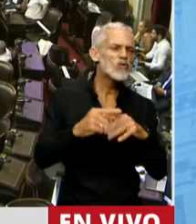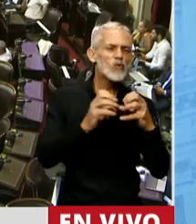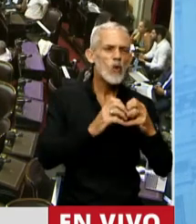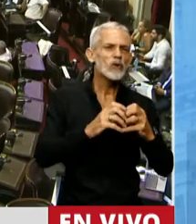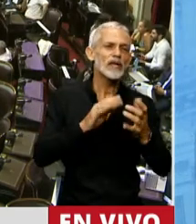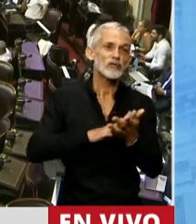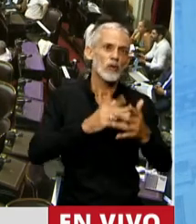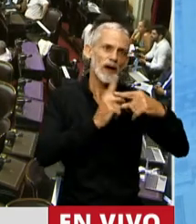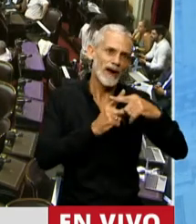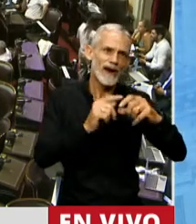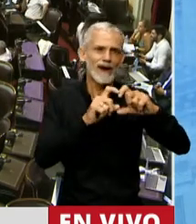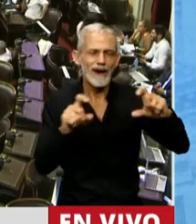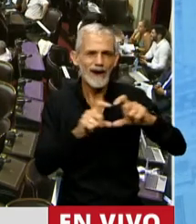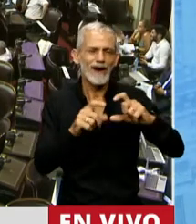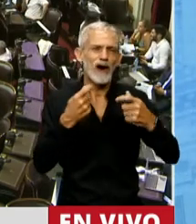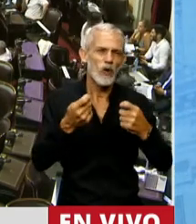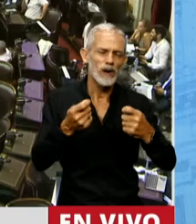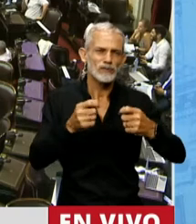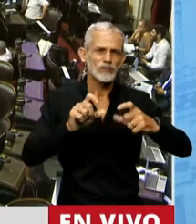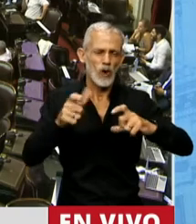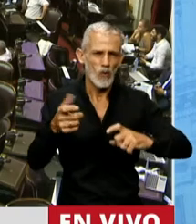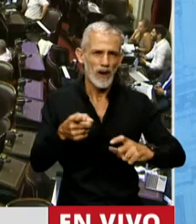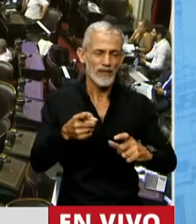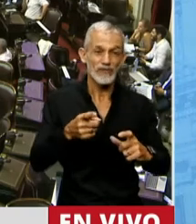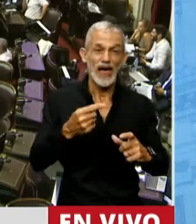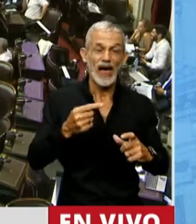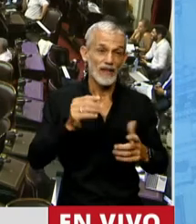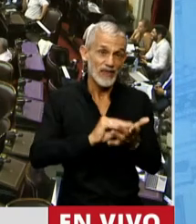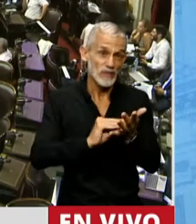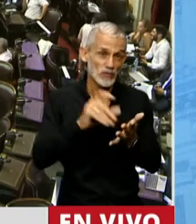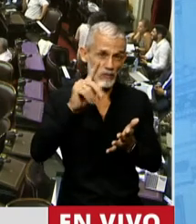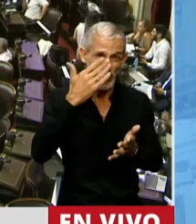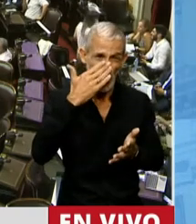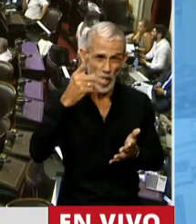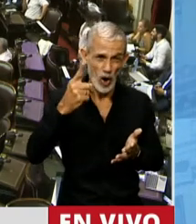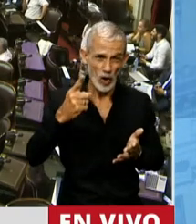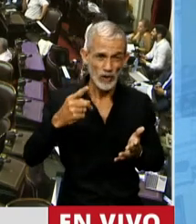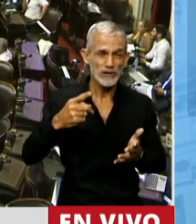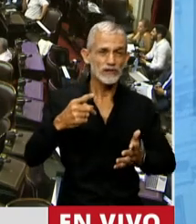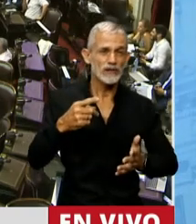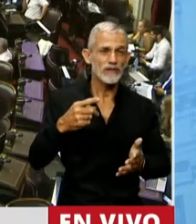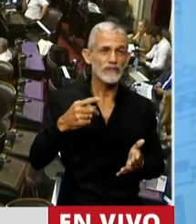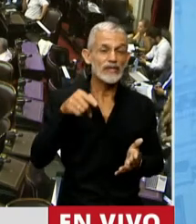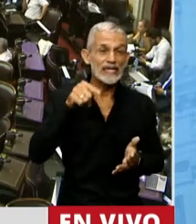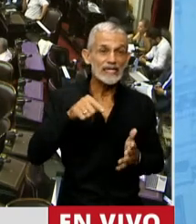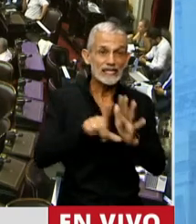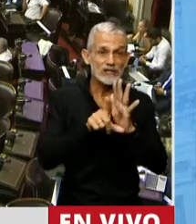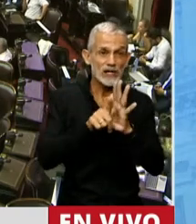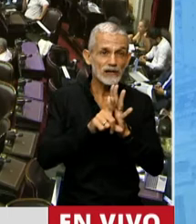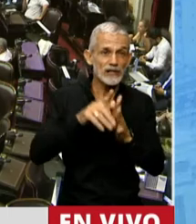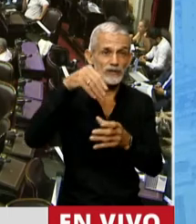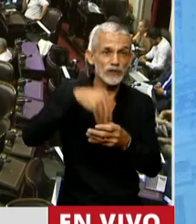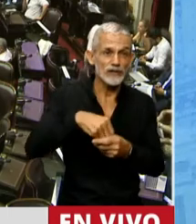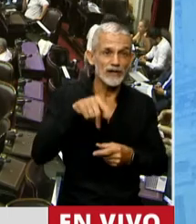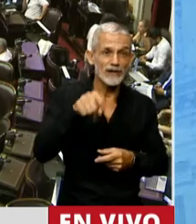su famosa fórmula, nuestros diputados de Córdoba por entonces votaron esa ley.